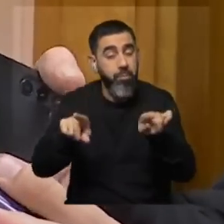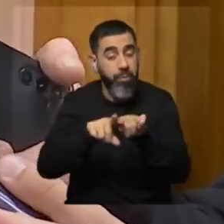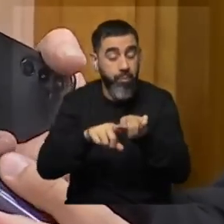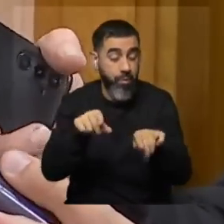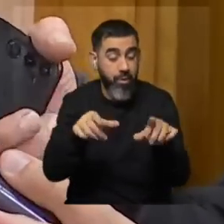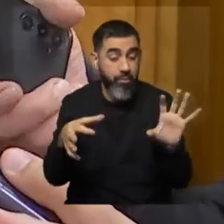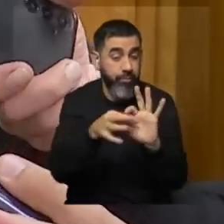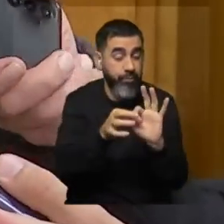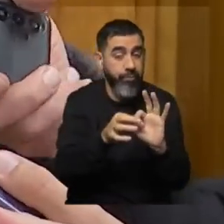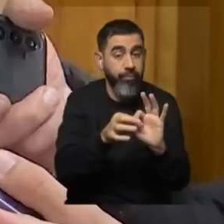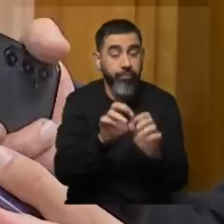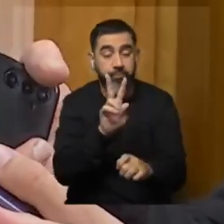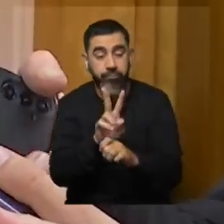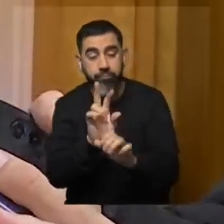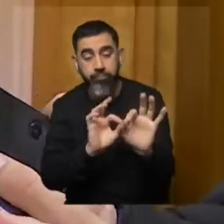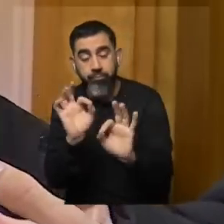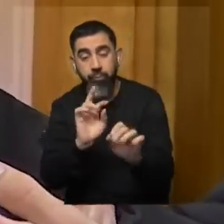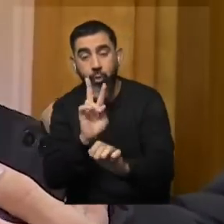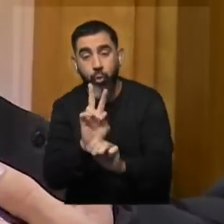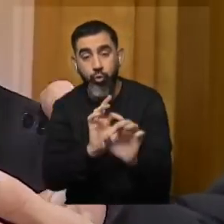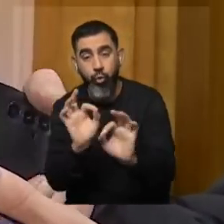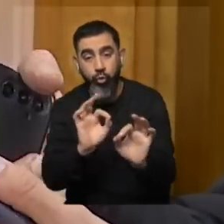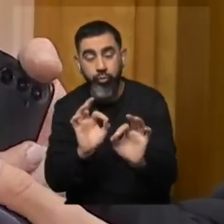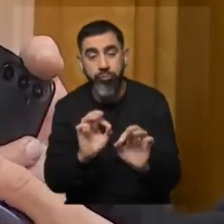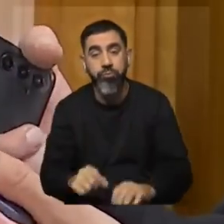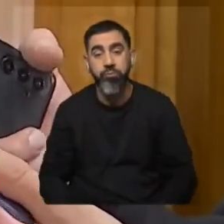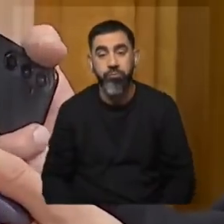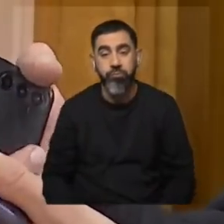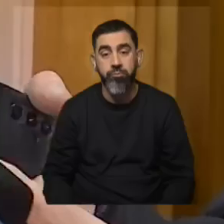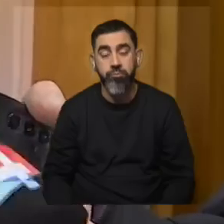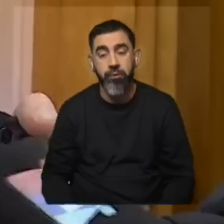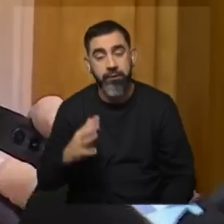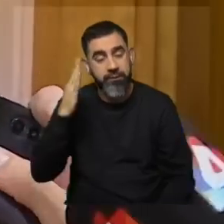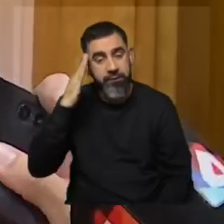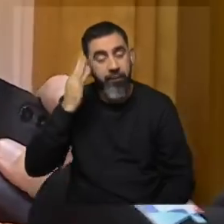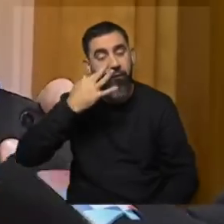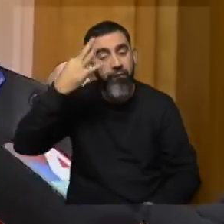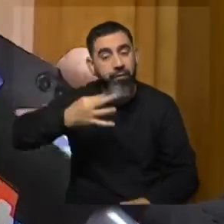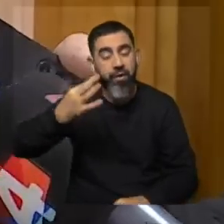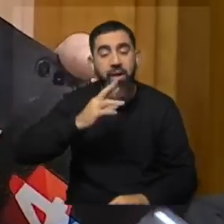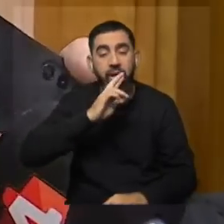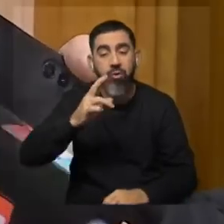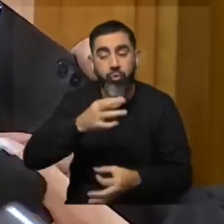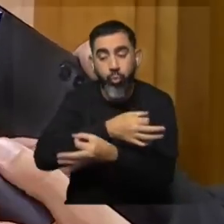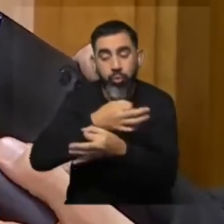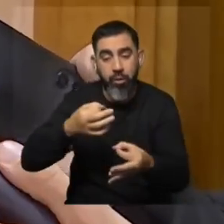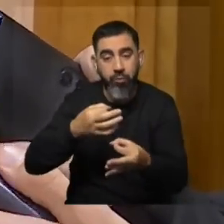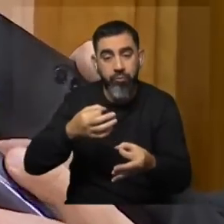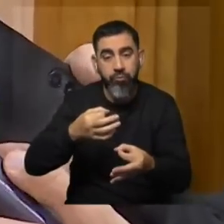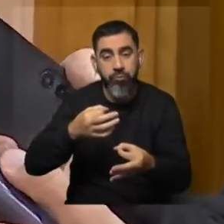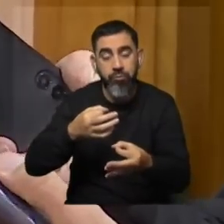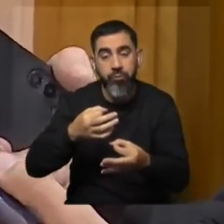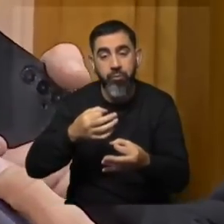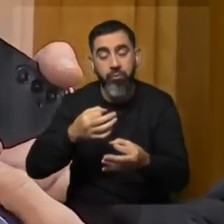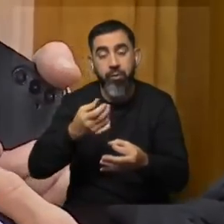el que acabo de mencionar es la medición es el monitoreo es la posibilidad de medir cabalmente Cuál es el resultado y la eficacia en la